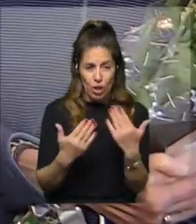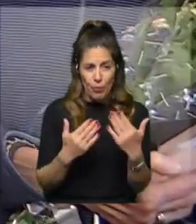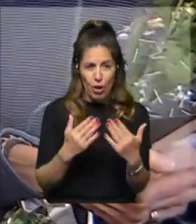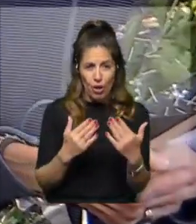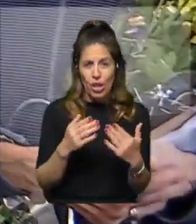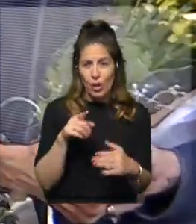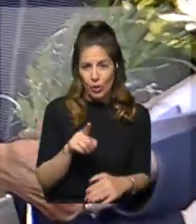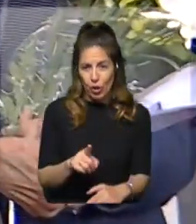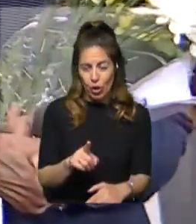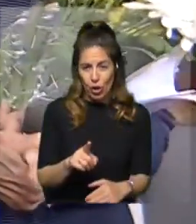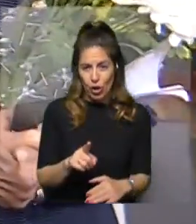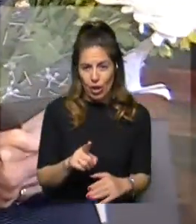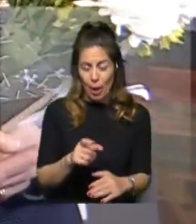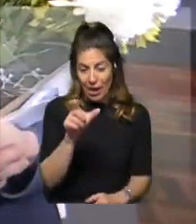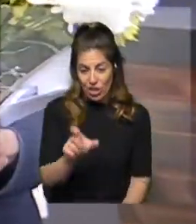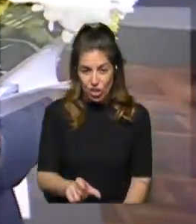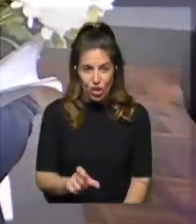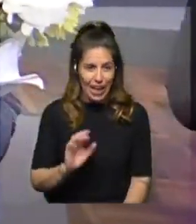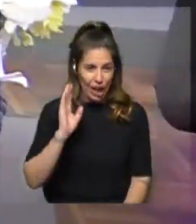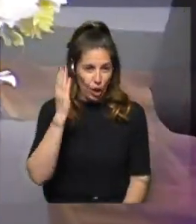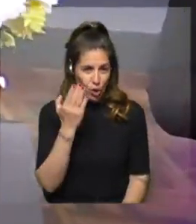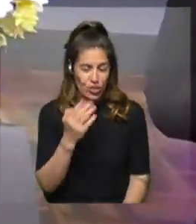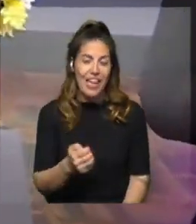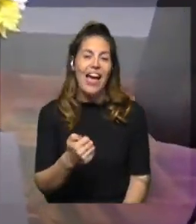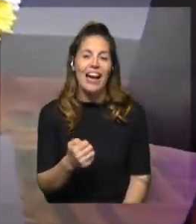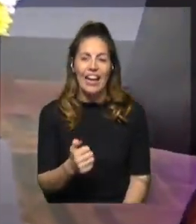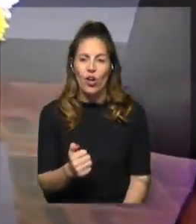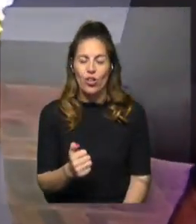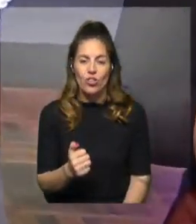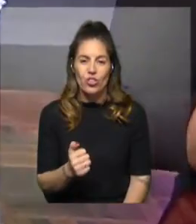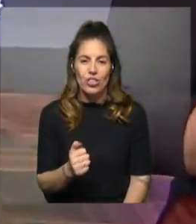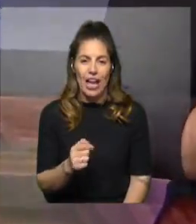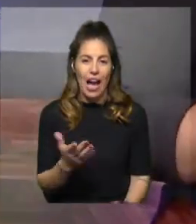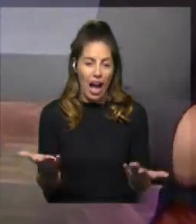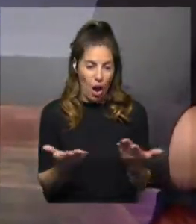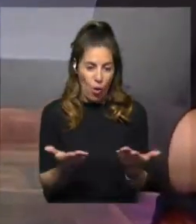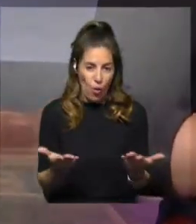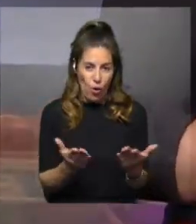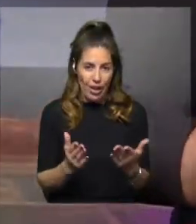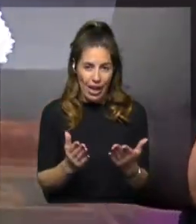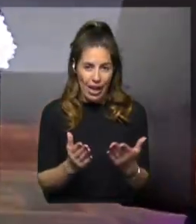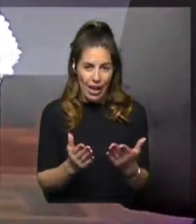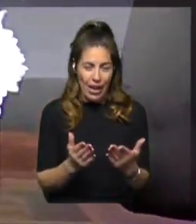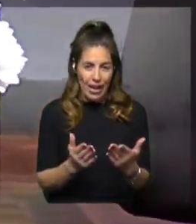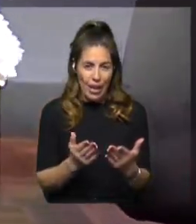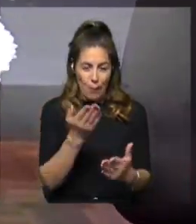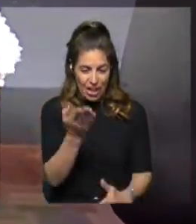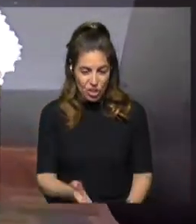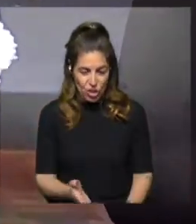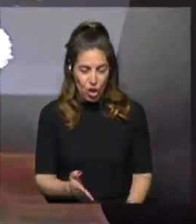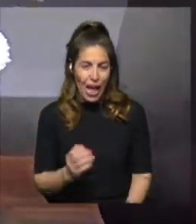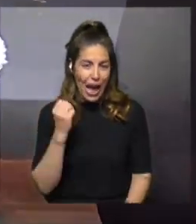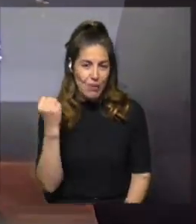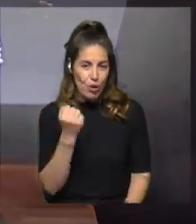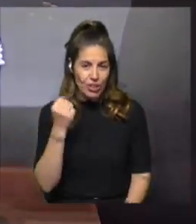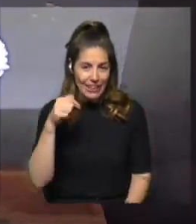Bueno, aquí está con nosotros, acaba de recibir la ciudadanía, la visitante ilustre de Montevideo, y dijo que